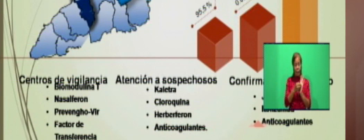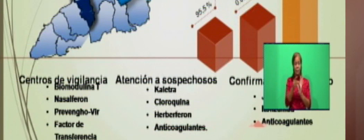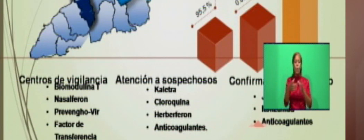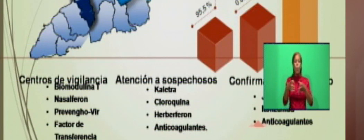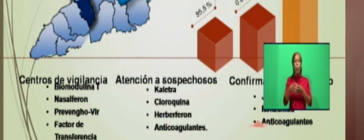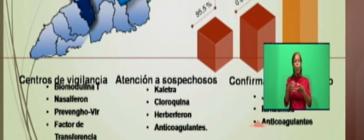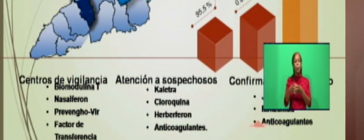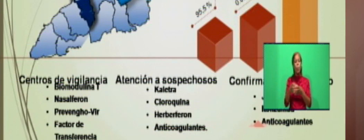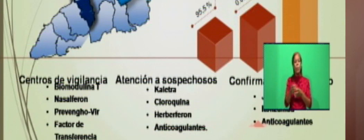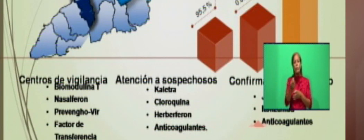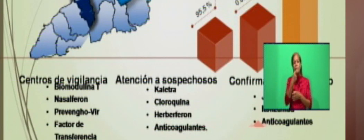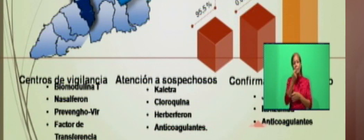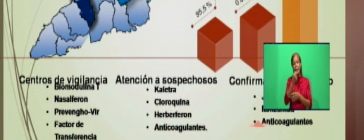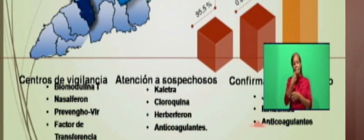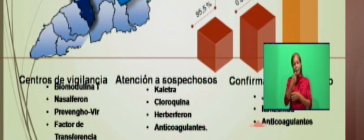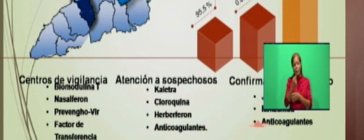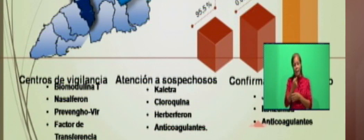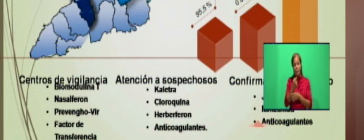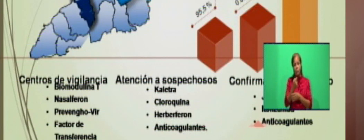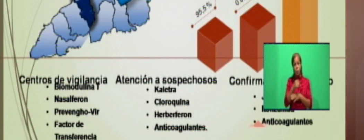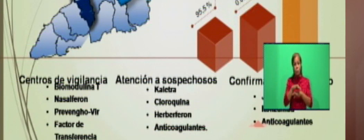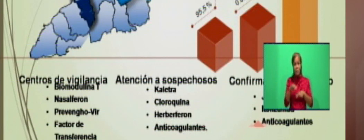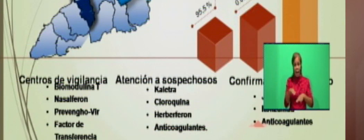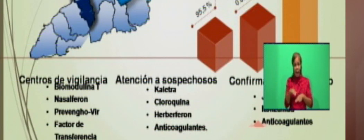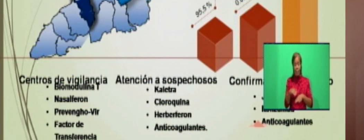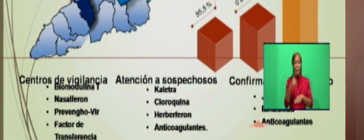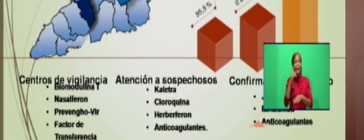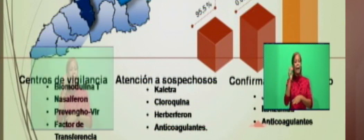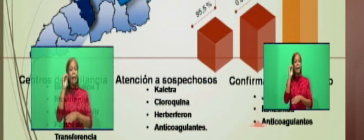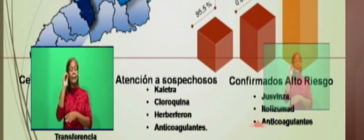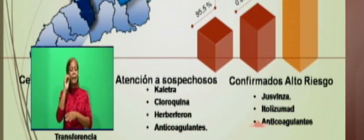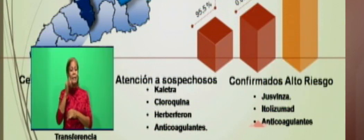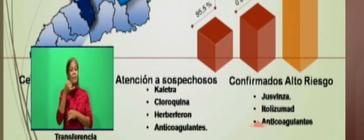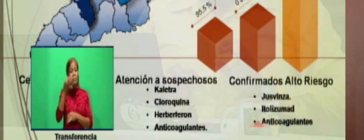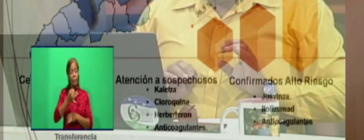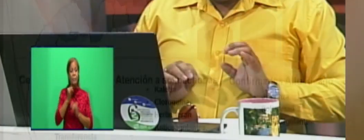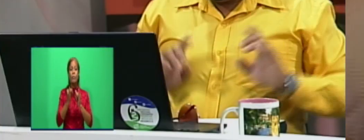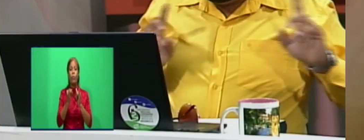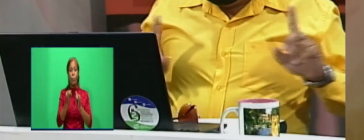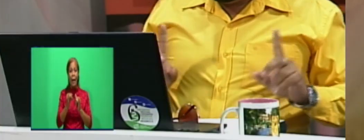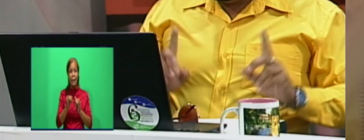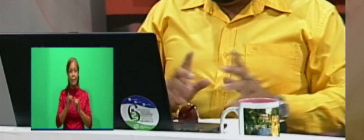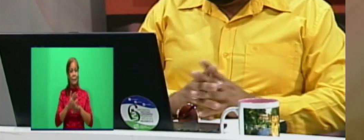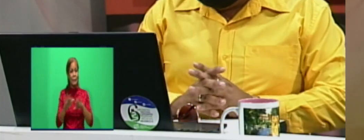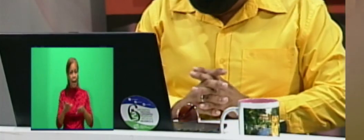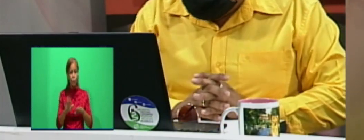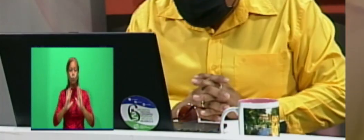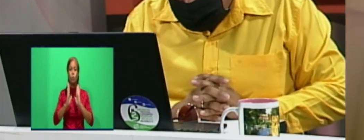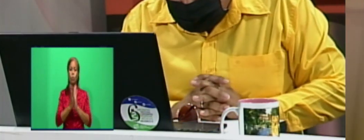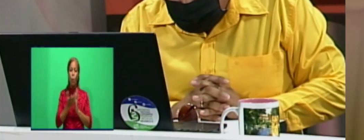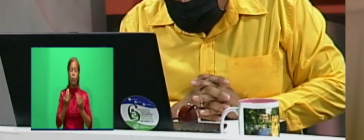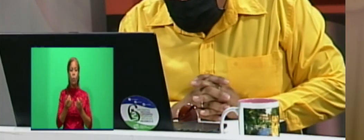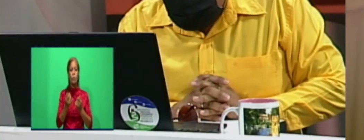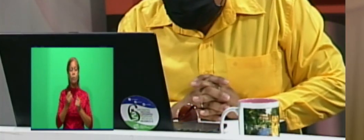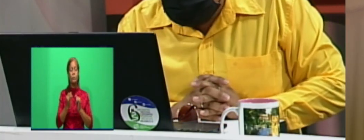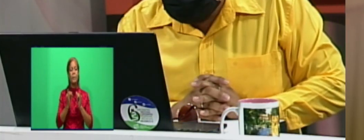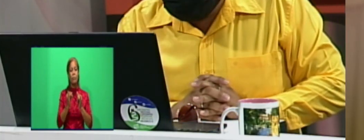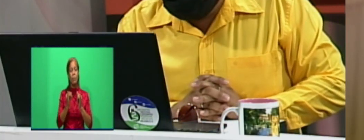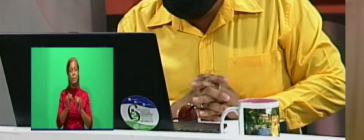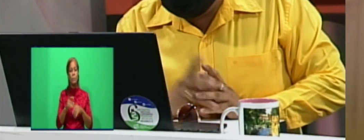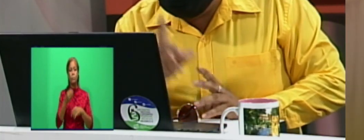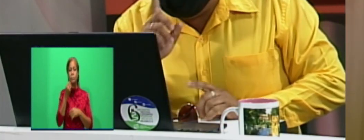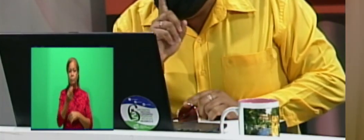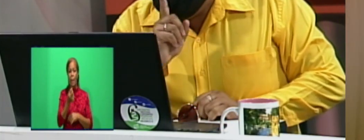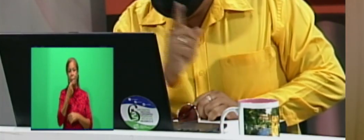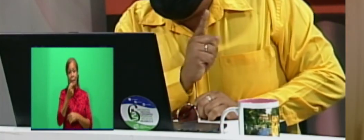voy a referir a la utilidad y la cantidad que hemos empleado en la provincia de Granma. En la próxima diapositiva, nosotros